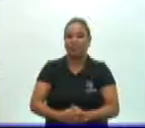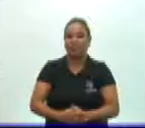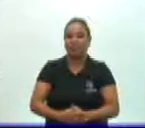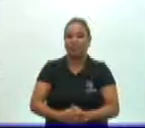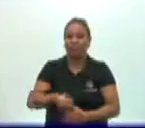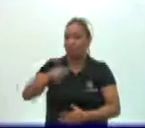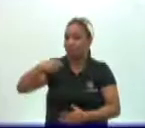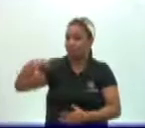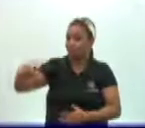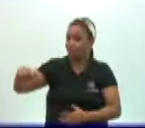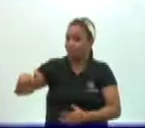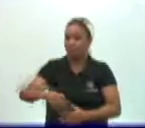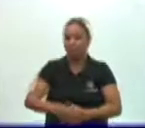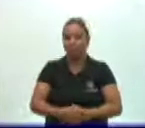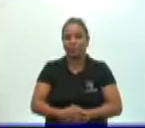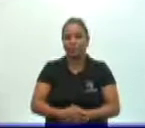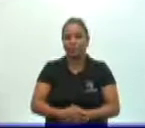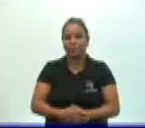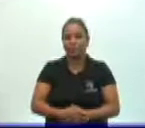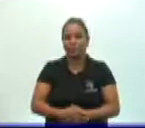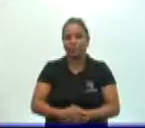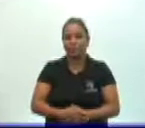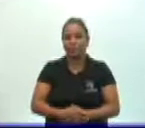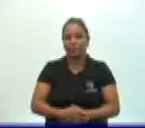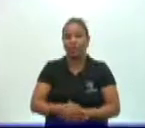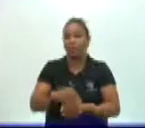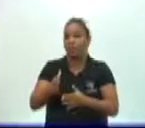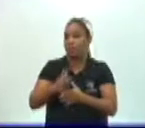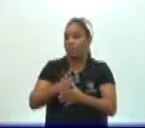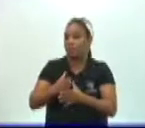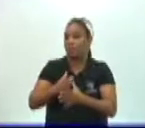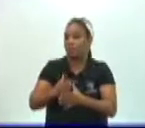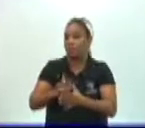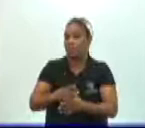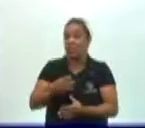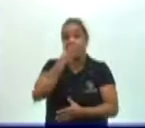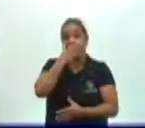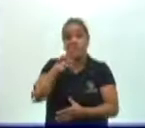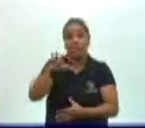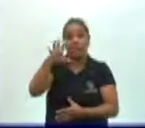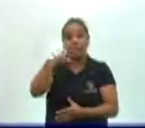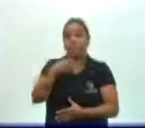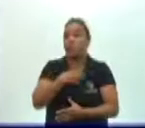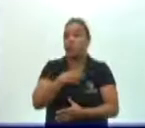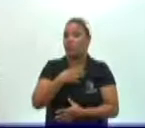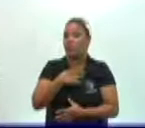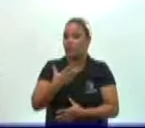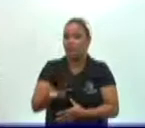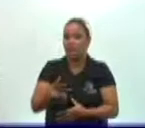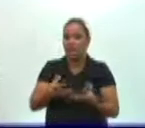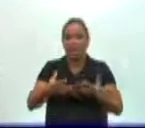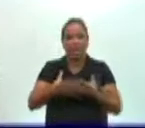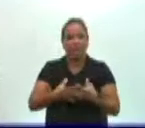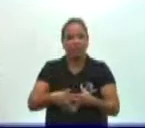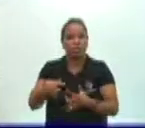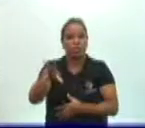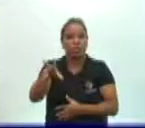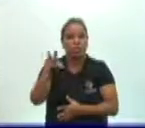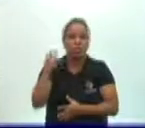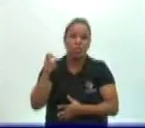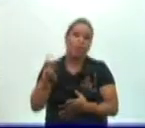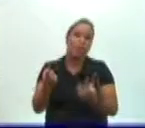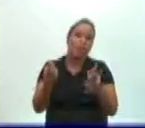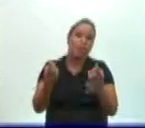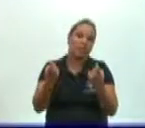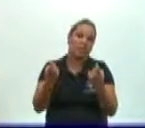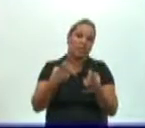Anotamos entonces que una forma distinta de ocupación va a tener África a tono con las nuevas exigencias, o sea, como ya decía,